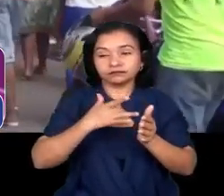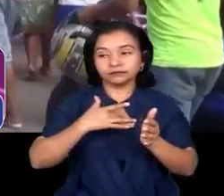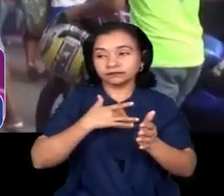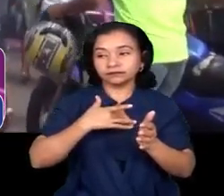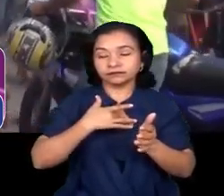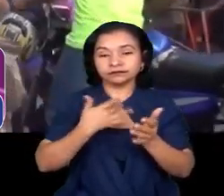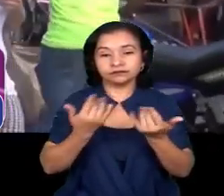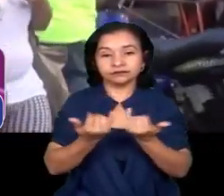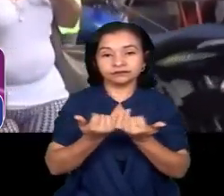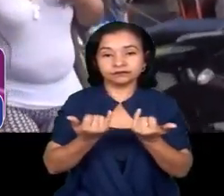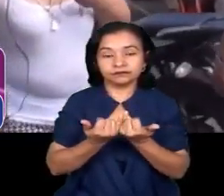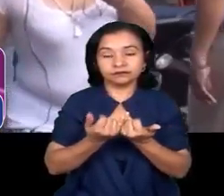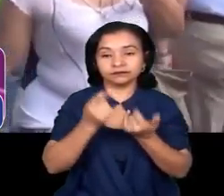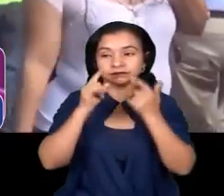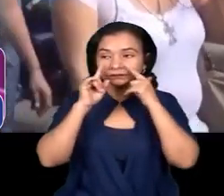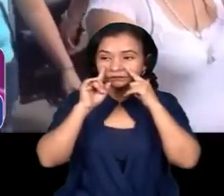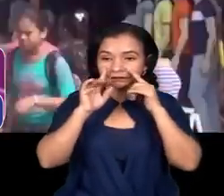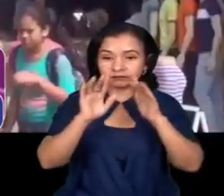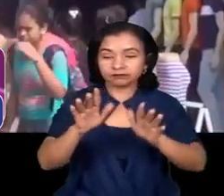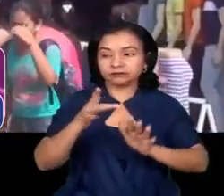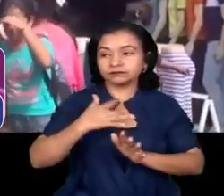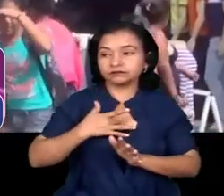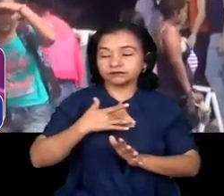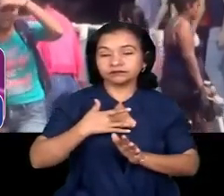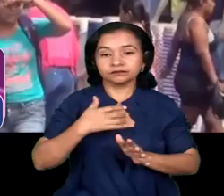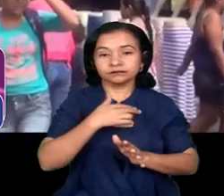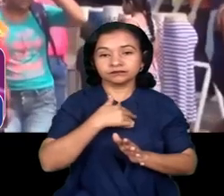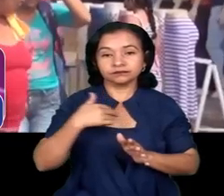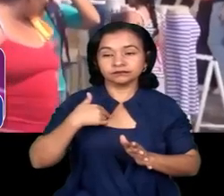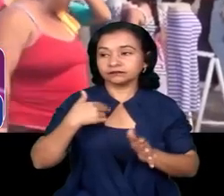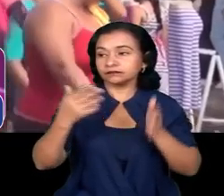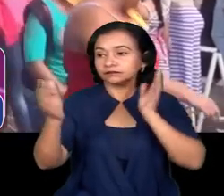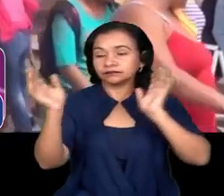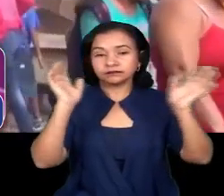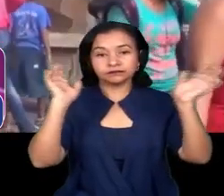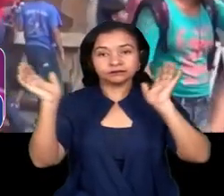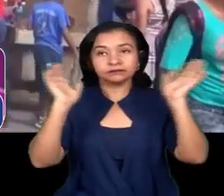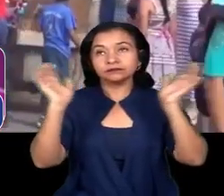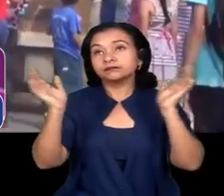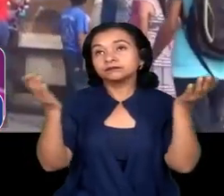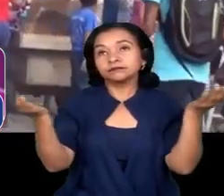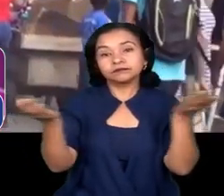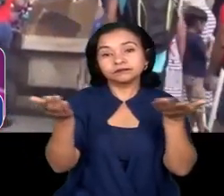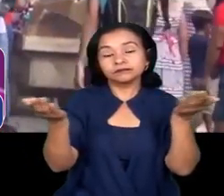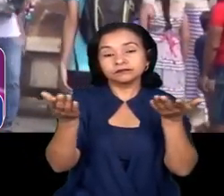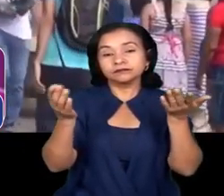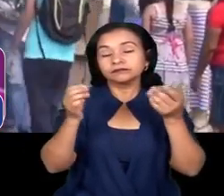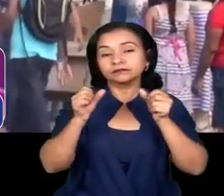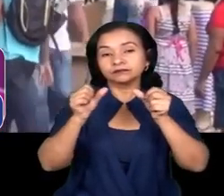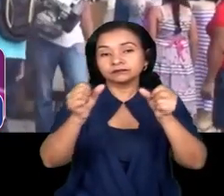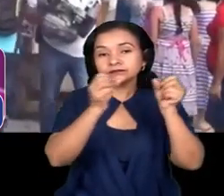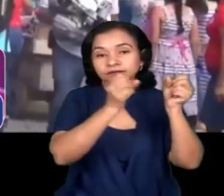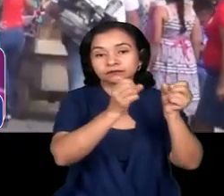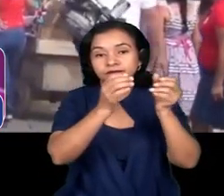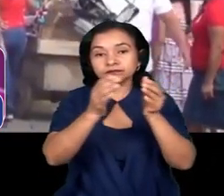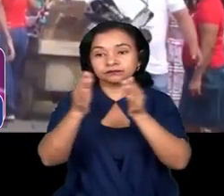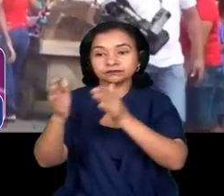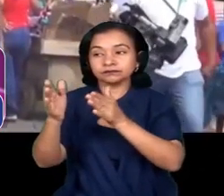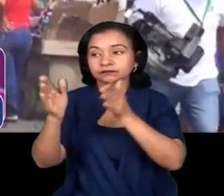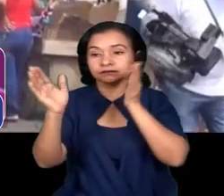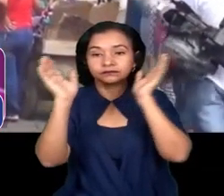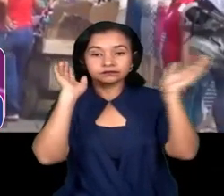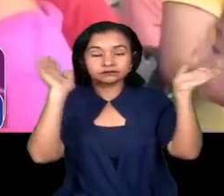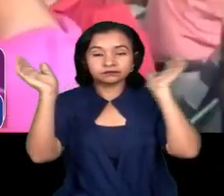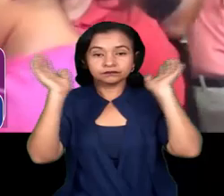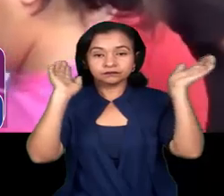a partir de la seguridad que se necesita brindar tanto a los comerciantes como a los compradores. ¿Cómo avanza ese proceso de ordenamiento dentro del mercado